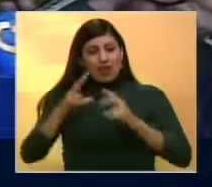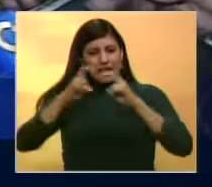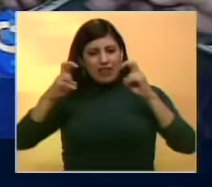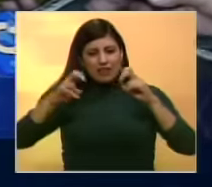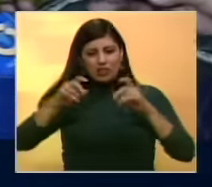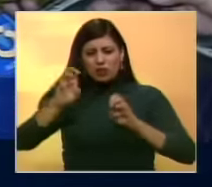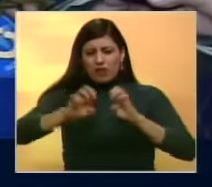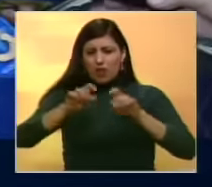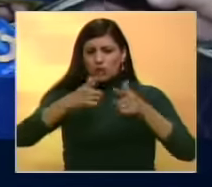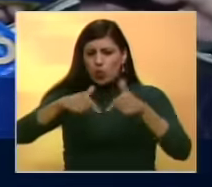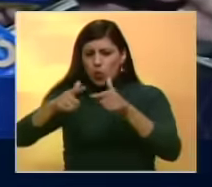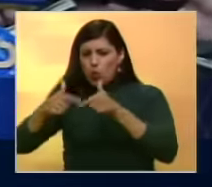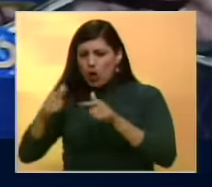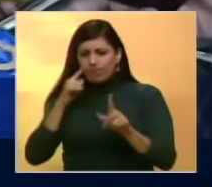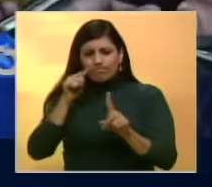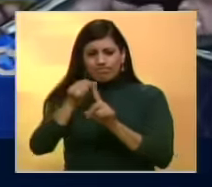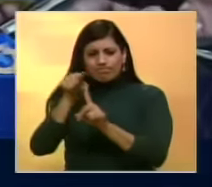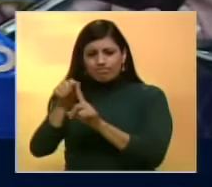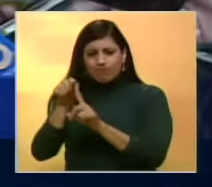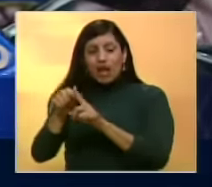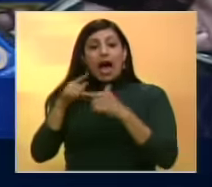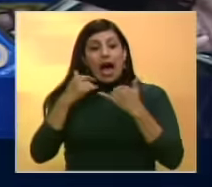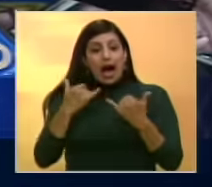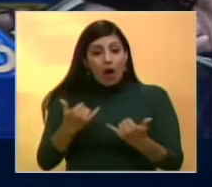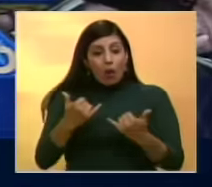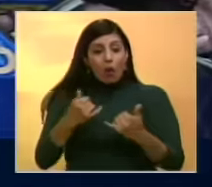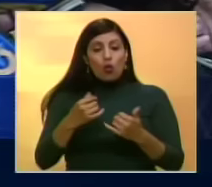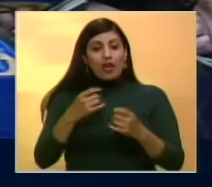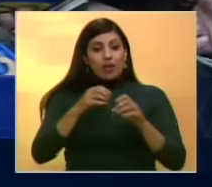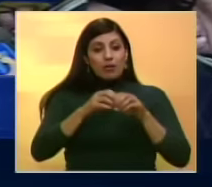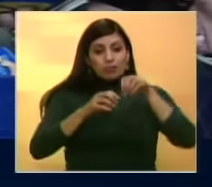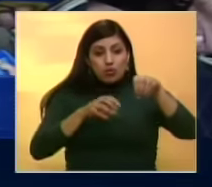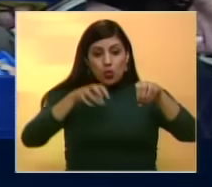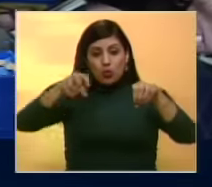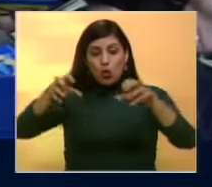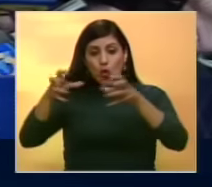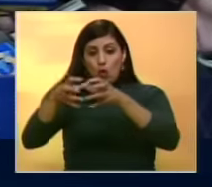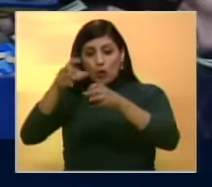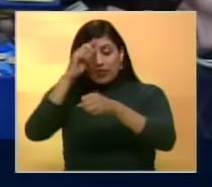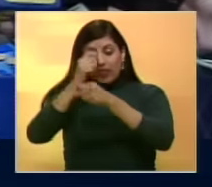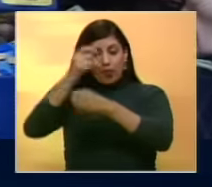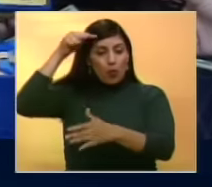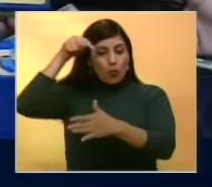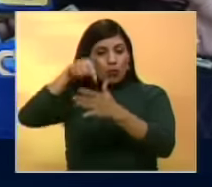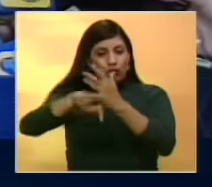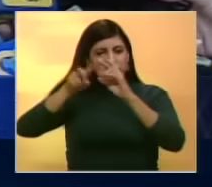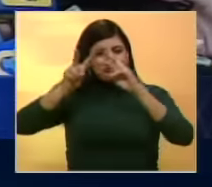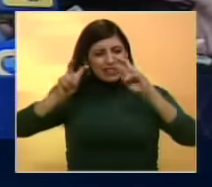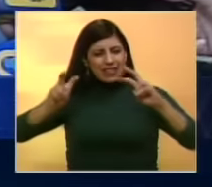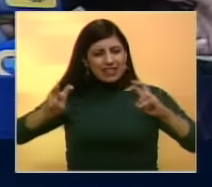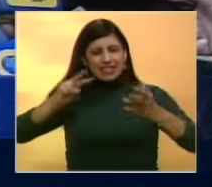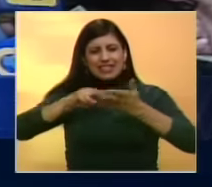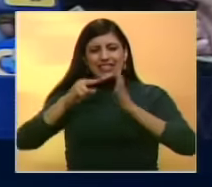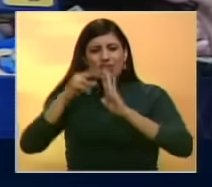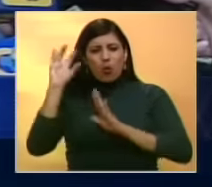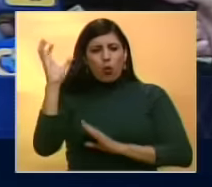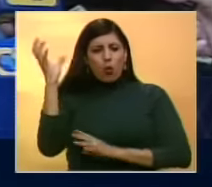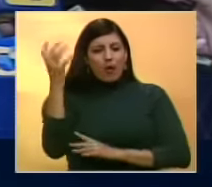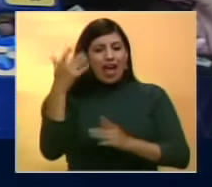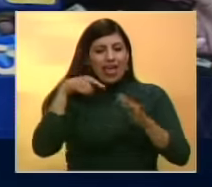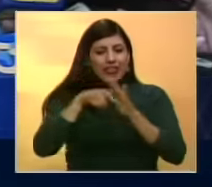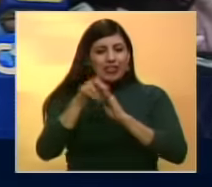cuadrantes esencial la la redistribución y revisión profunda de lo que significa el patrullaje dentro del